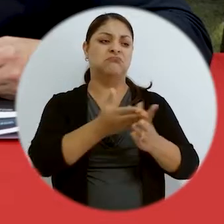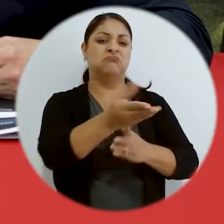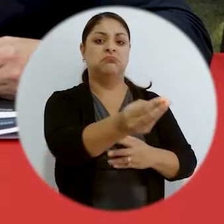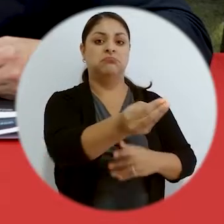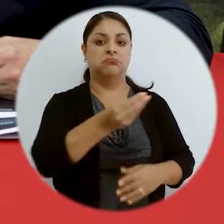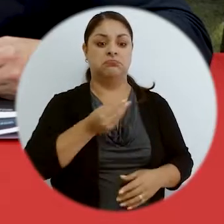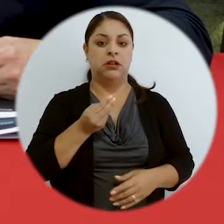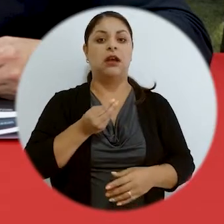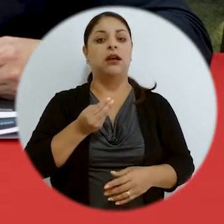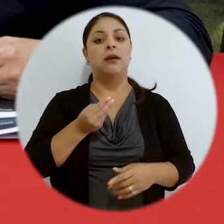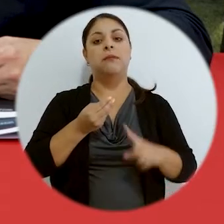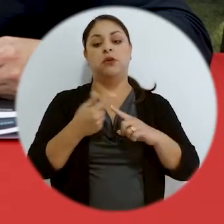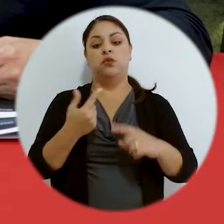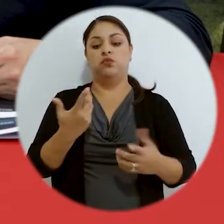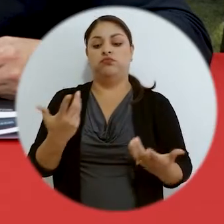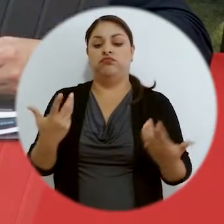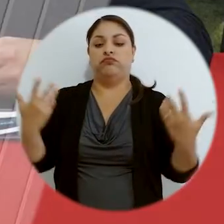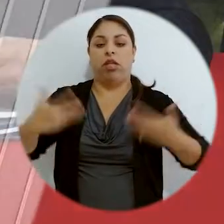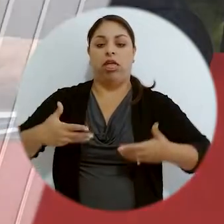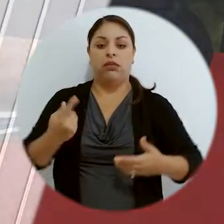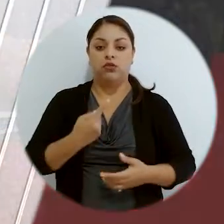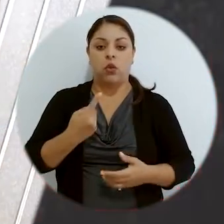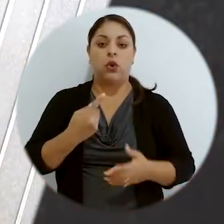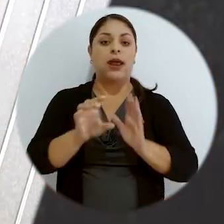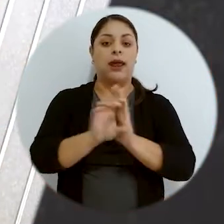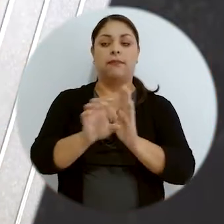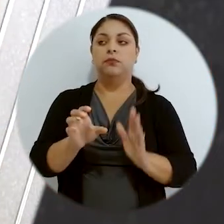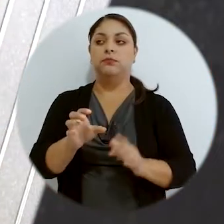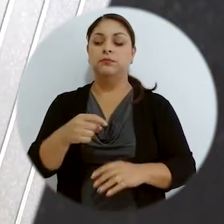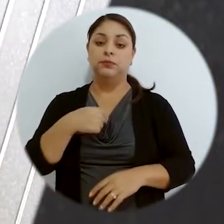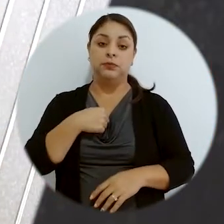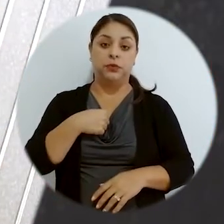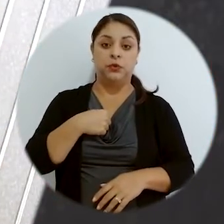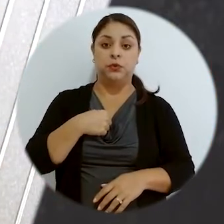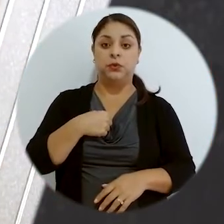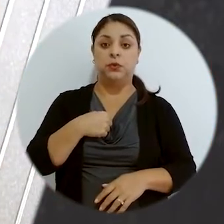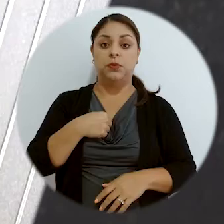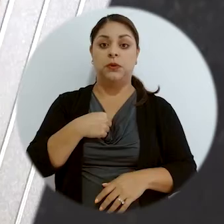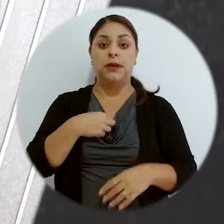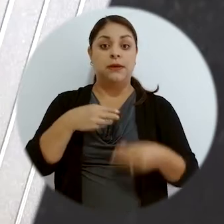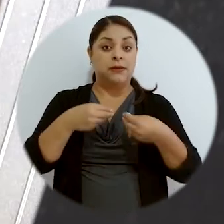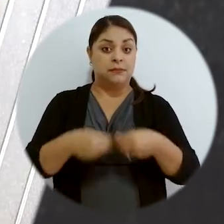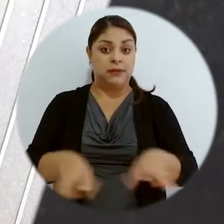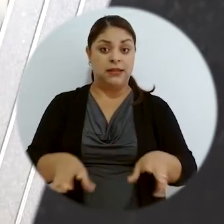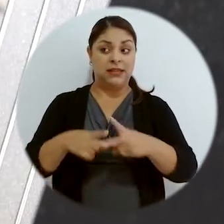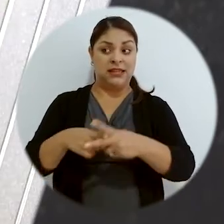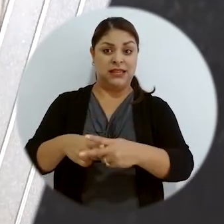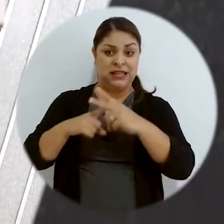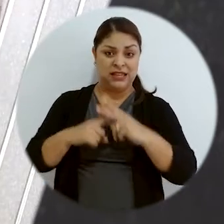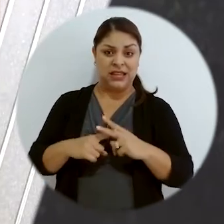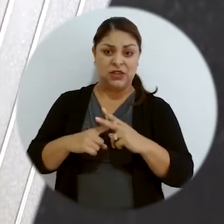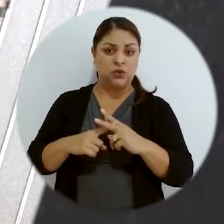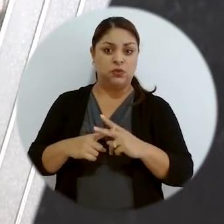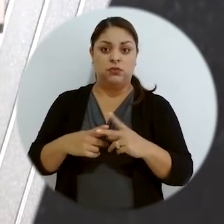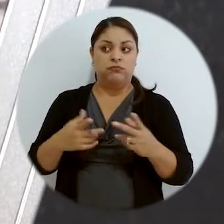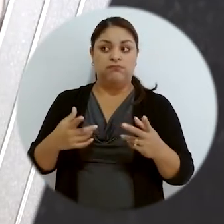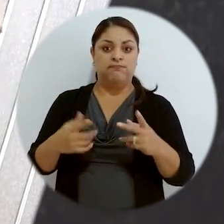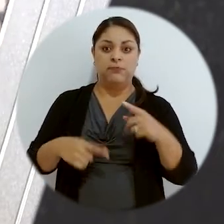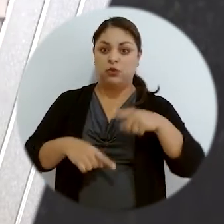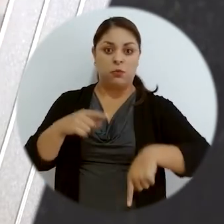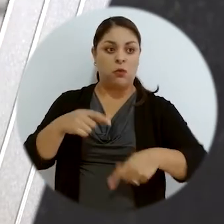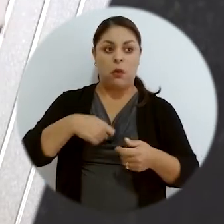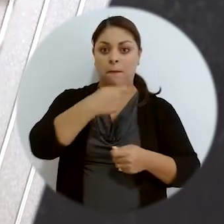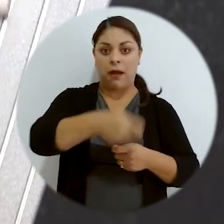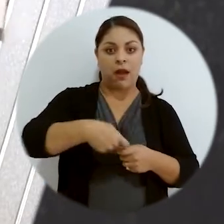al desamparo, porque cuando una persona ha perdido, digamos, con un crédito de esta naturaleza y no lo